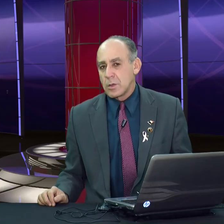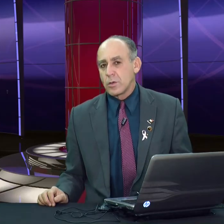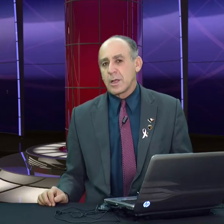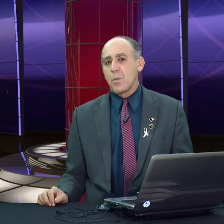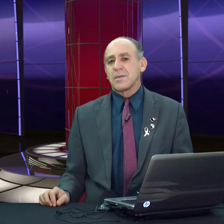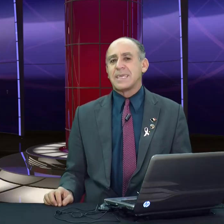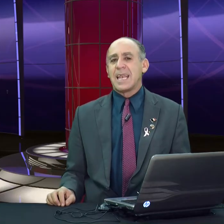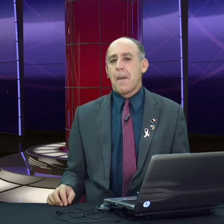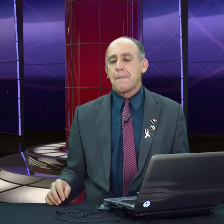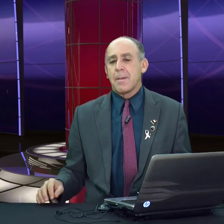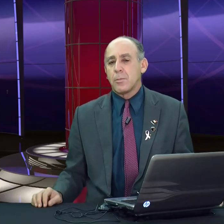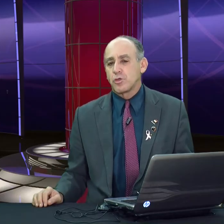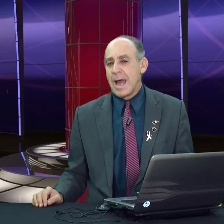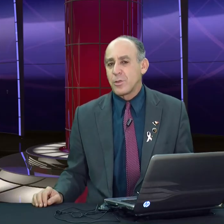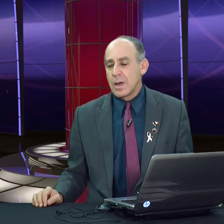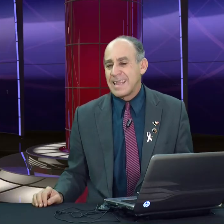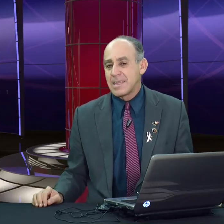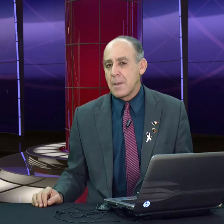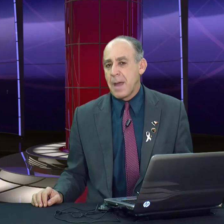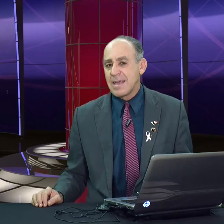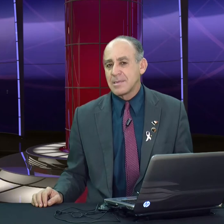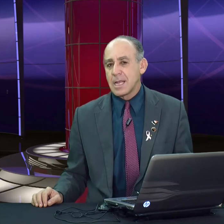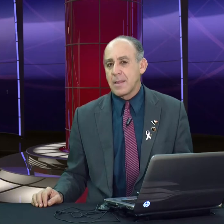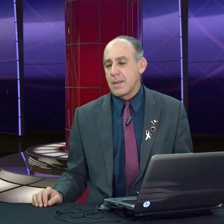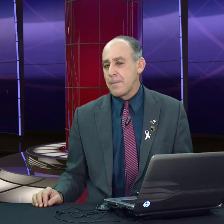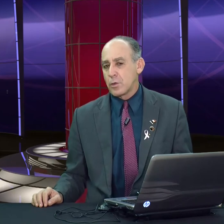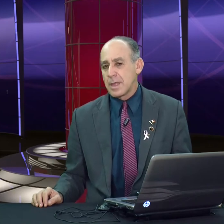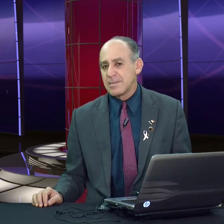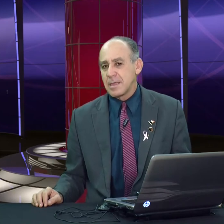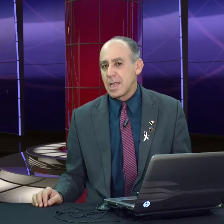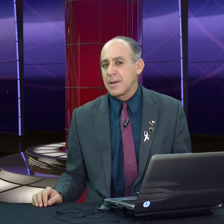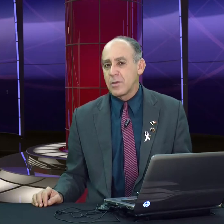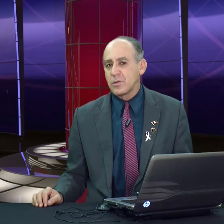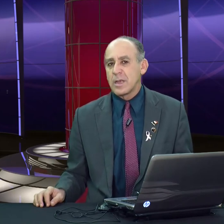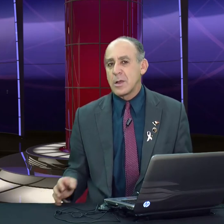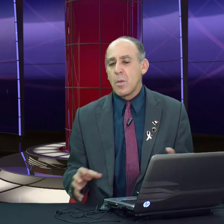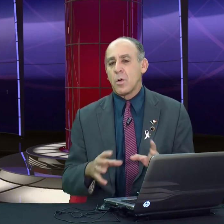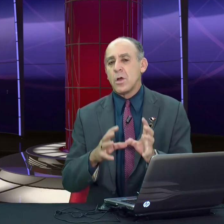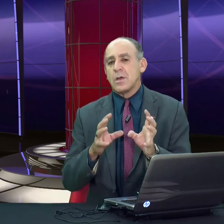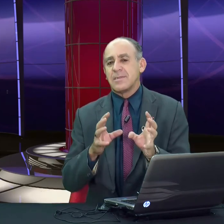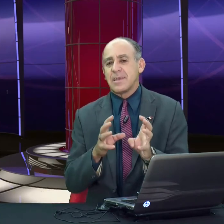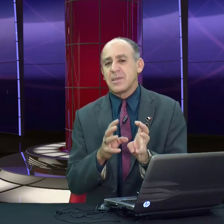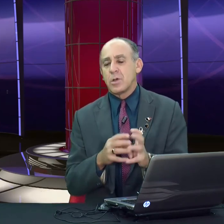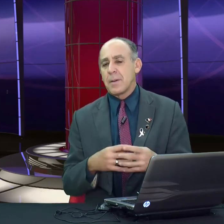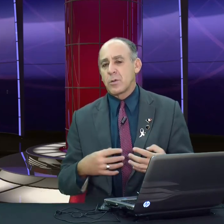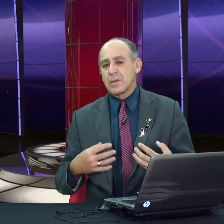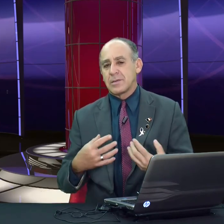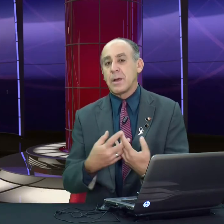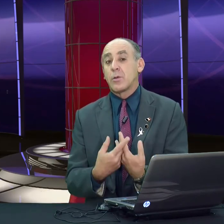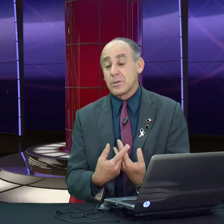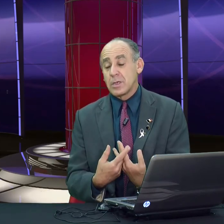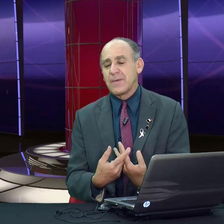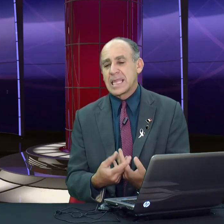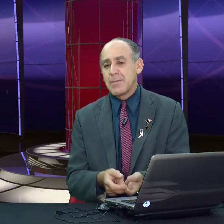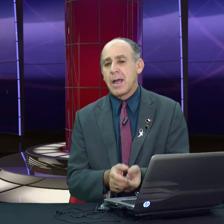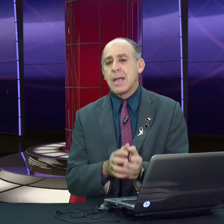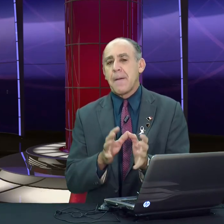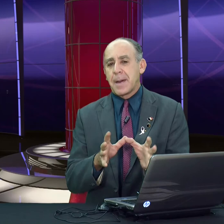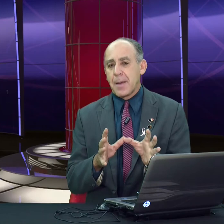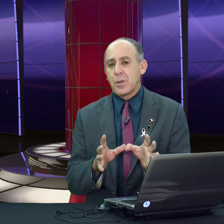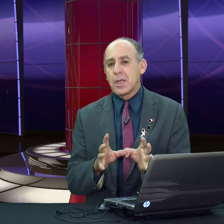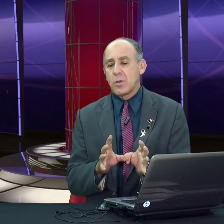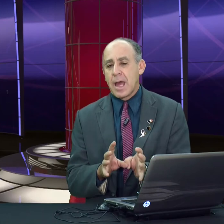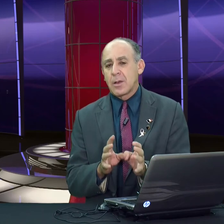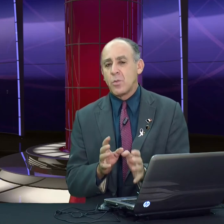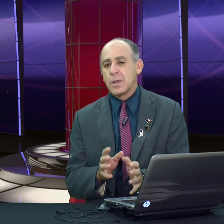Regresamos del corte comercial, vamos a tocar el tema acerca de la importancia de la vacunación y cómo se hace una vacunación efectiva